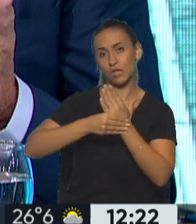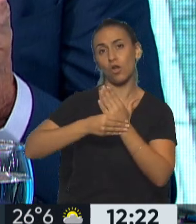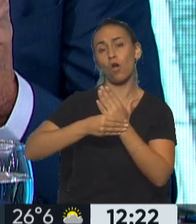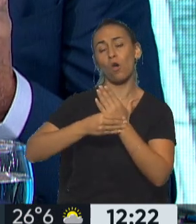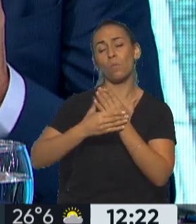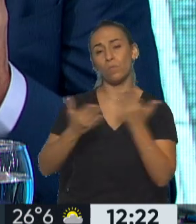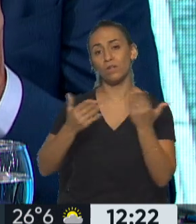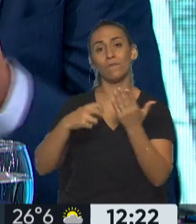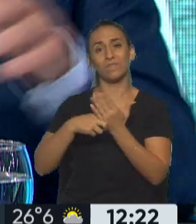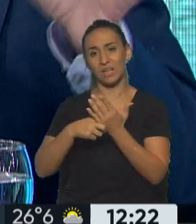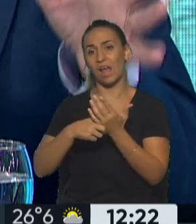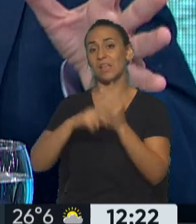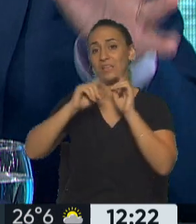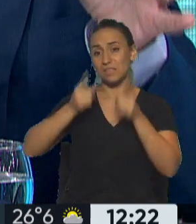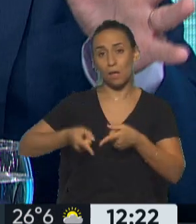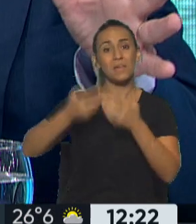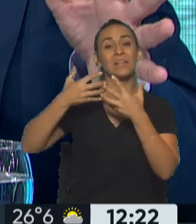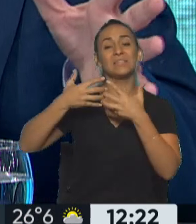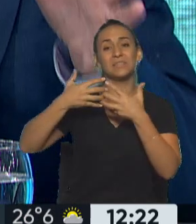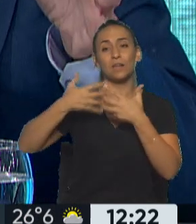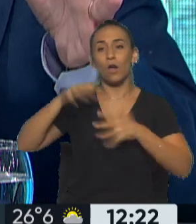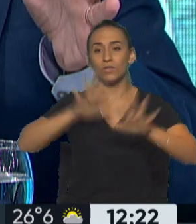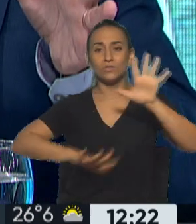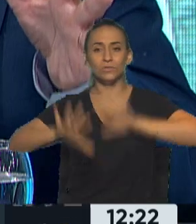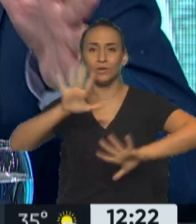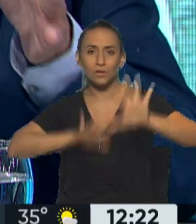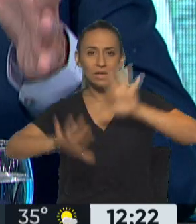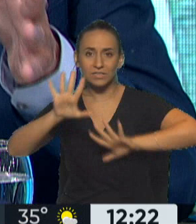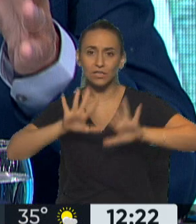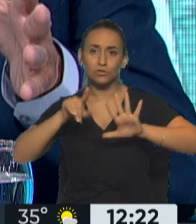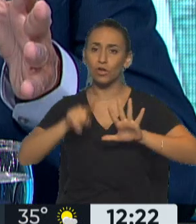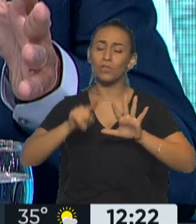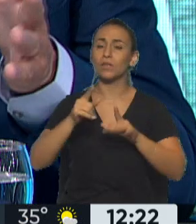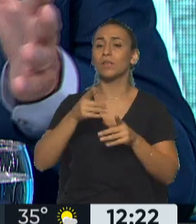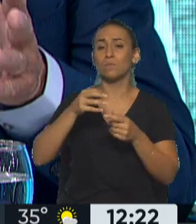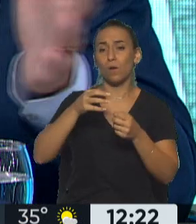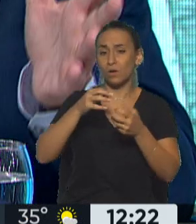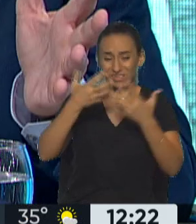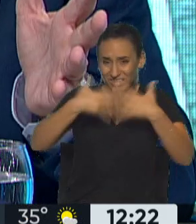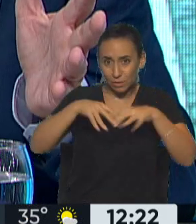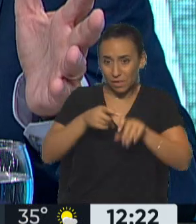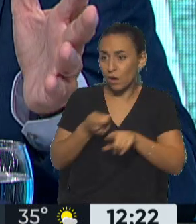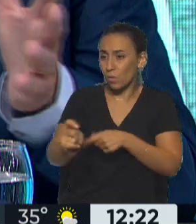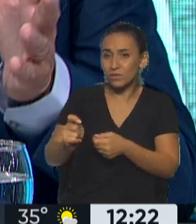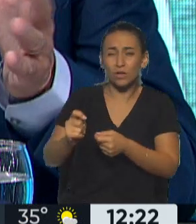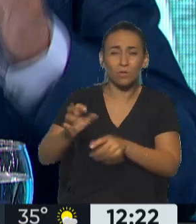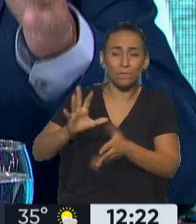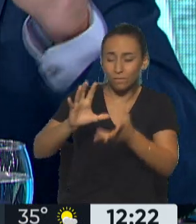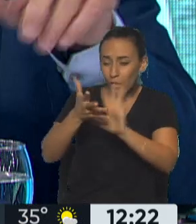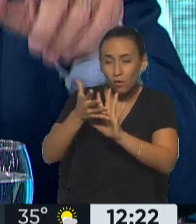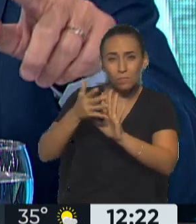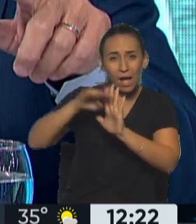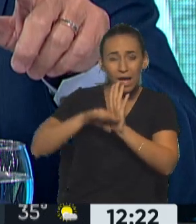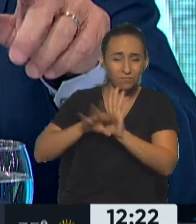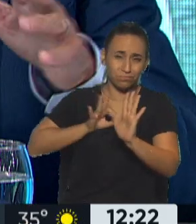Fiscal y fundamentalmente al nivel del sistema de organización y de investigación y de enjuiciamiento que tiene, que es un sistema medieval. Y muchas